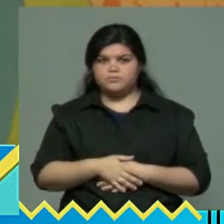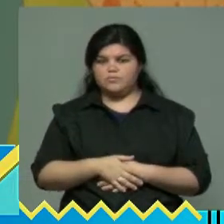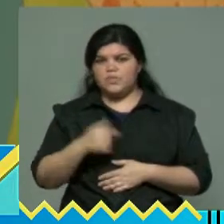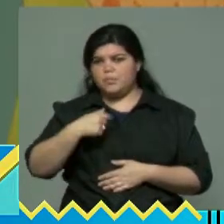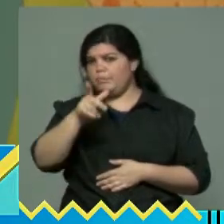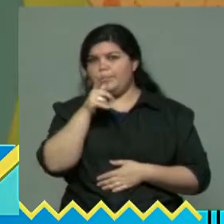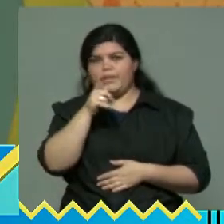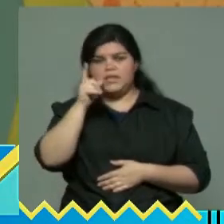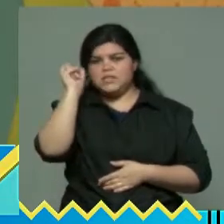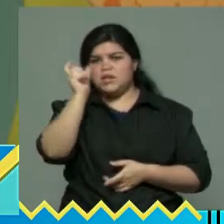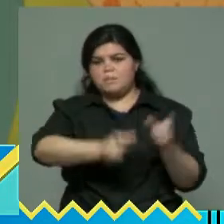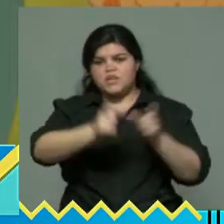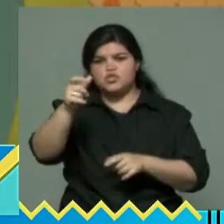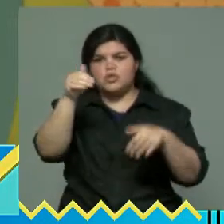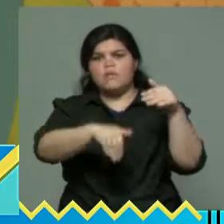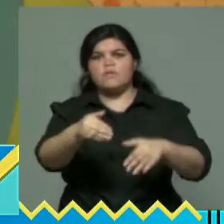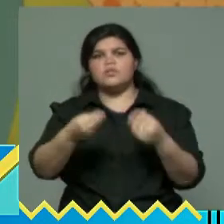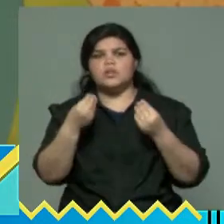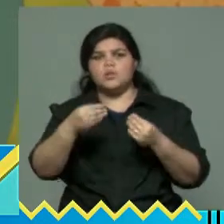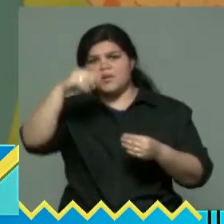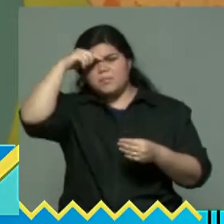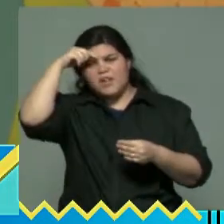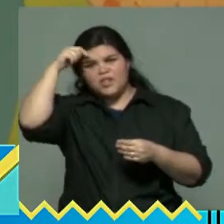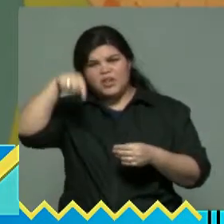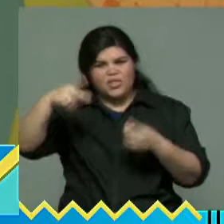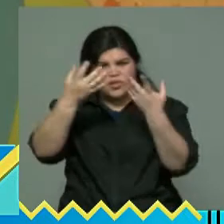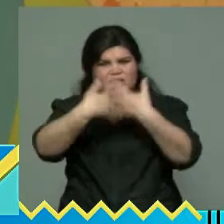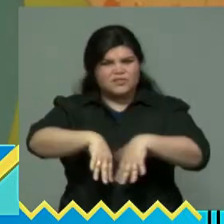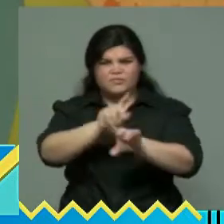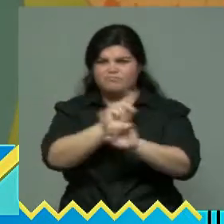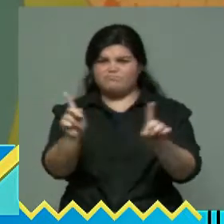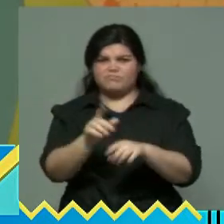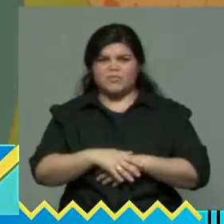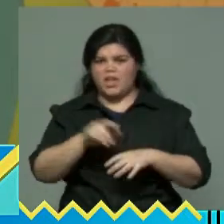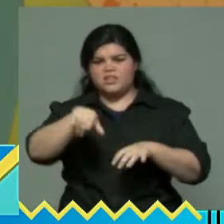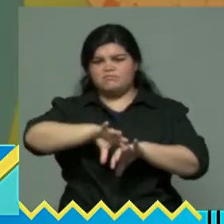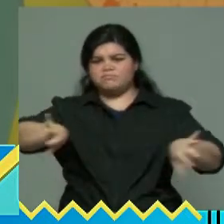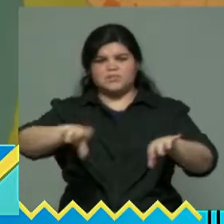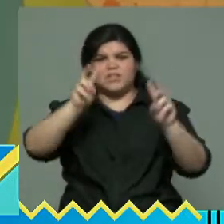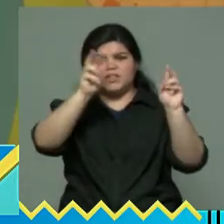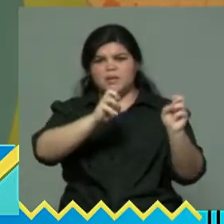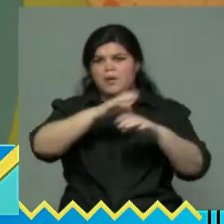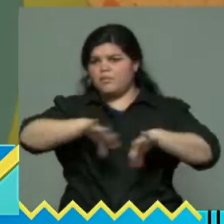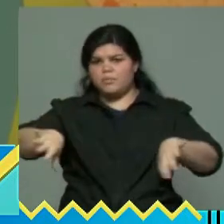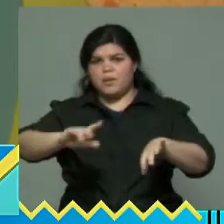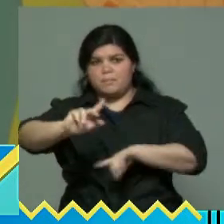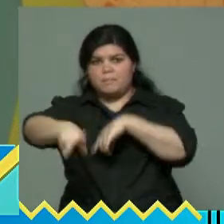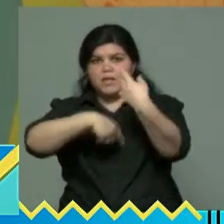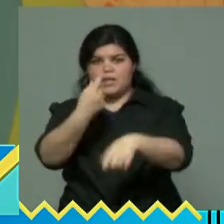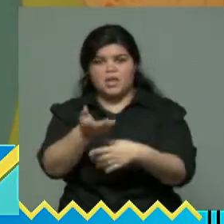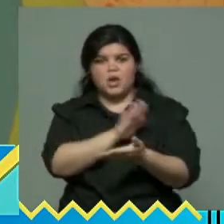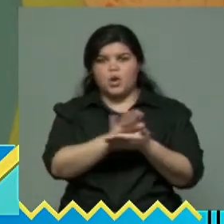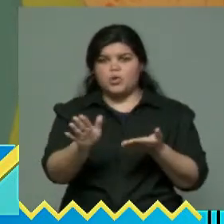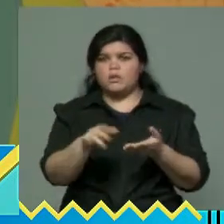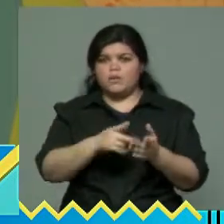gente votó, y el tema de Santiago Maldonado sin no tenerlo en la cabeza. Claro. Creo que fueron dos cosas distintas. Pero es que Santiago Maldonado mañana empieza de nuevo a hacer tema